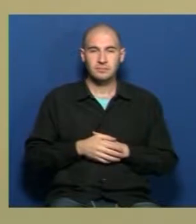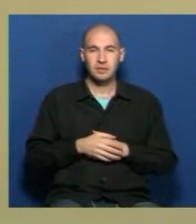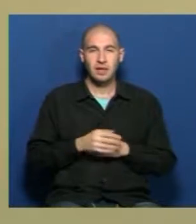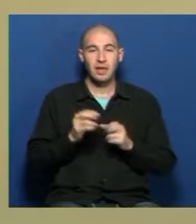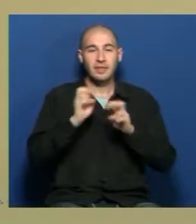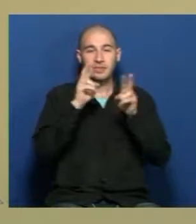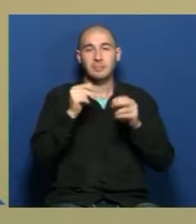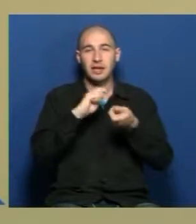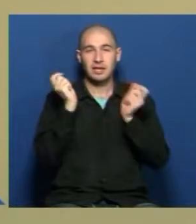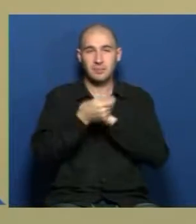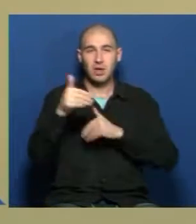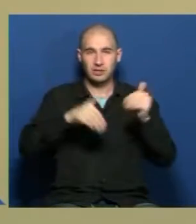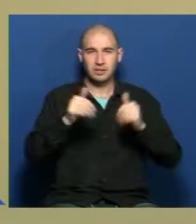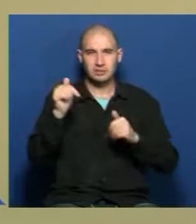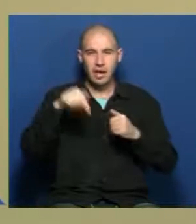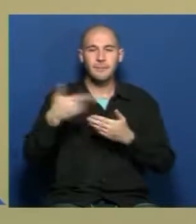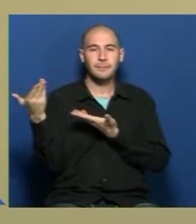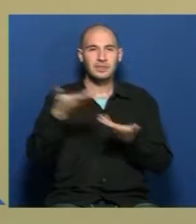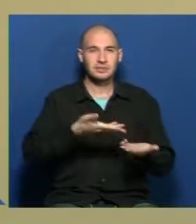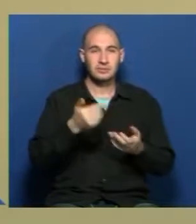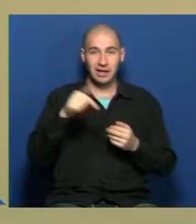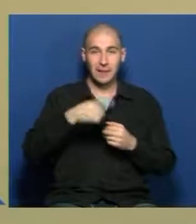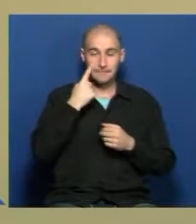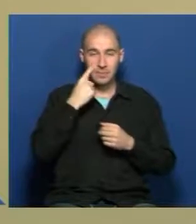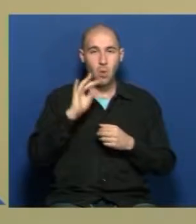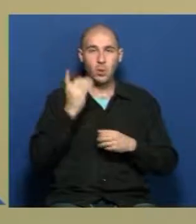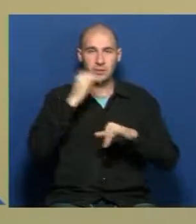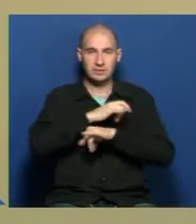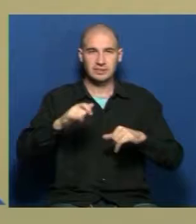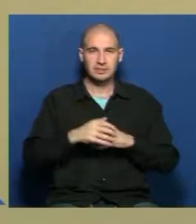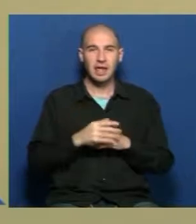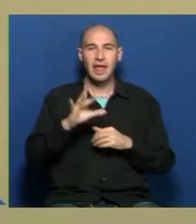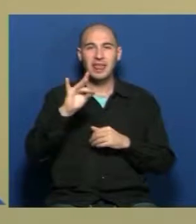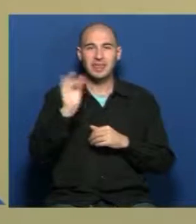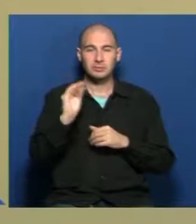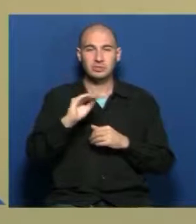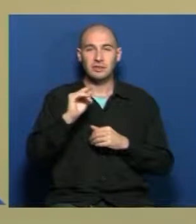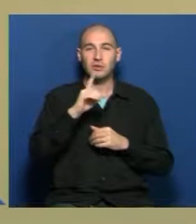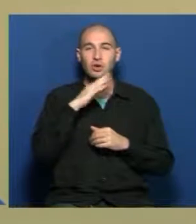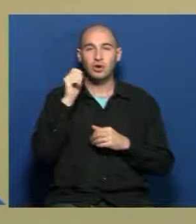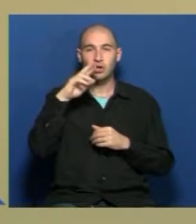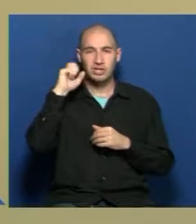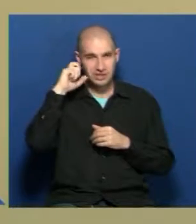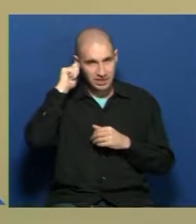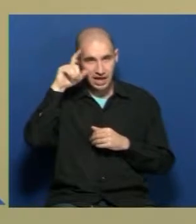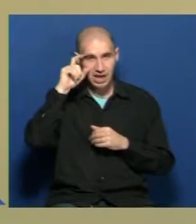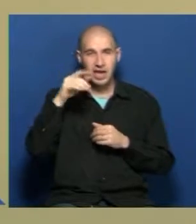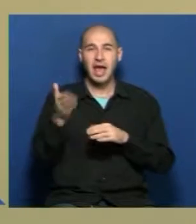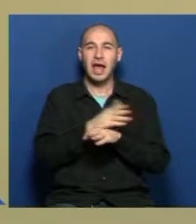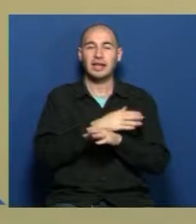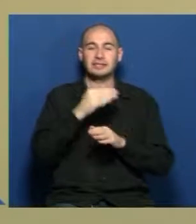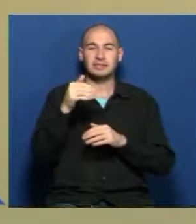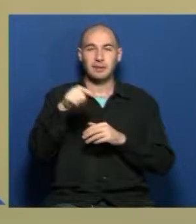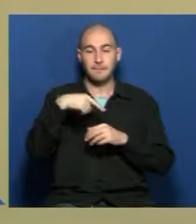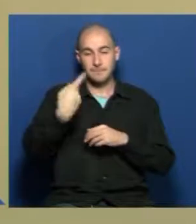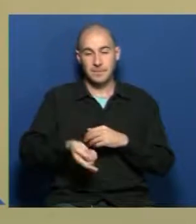Seguimos hablando de la reforma electoral y tengo el gusto de presentar aquí en vivo en Unidiversidad Noticias al diputado Jorge Albarracín, de antesala a lo que va a